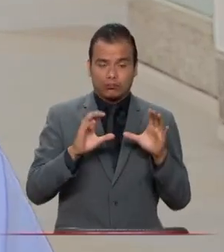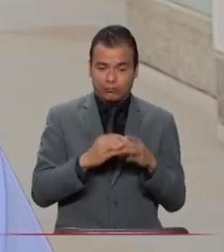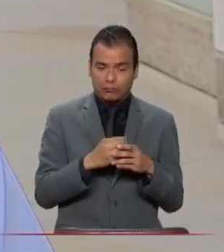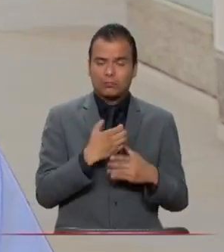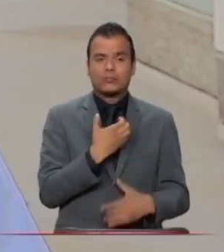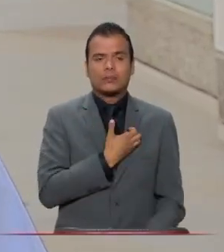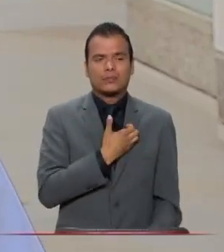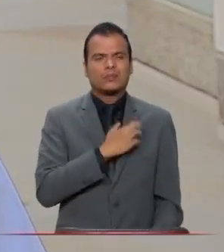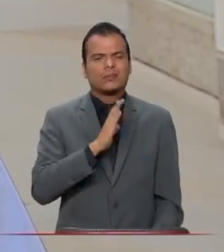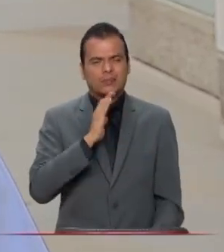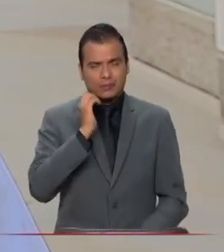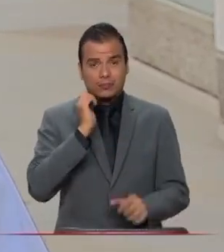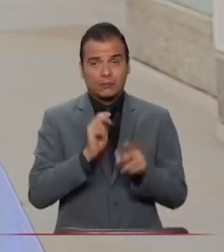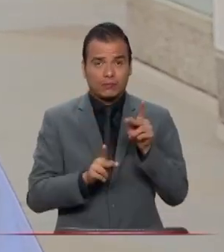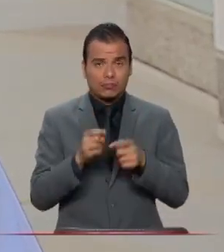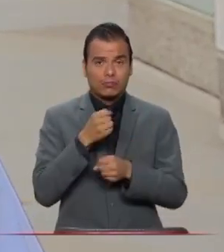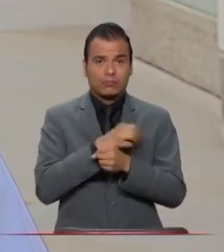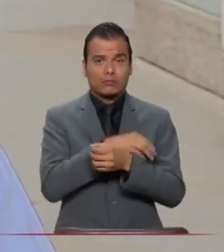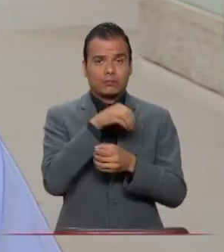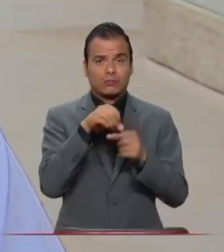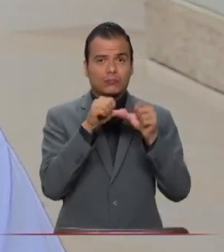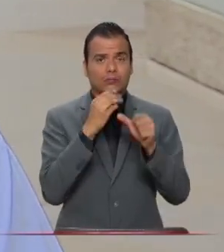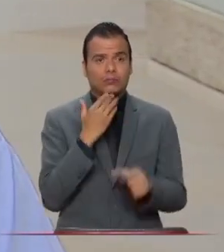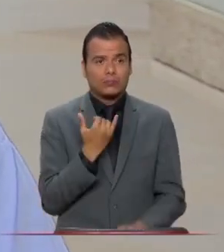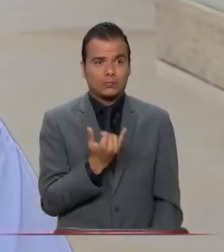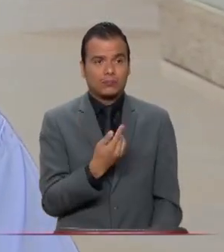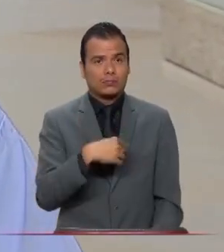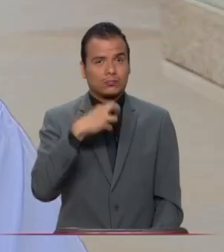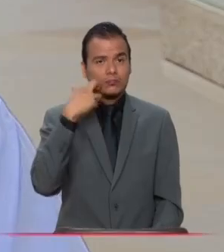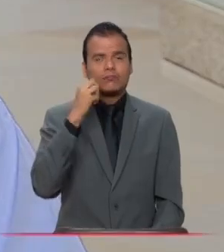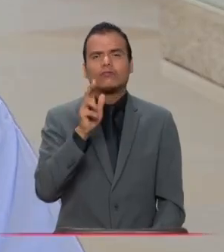conformadas por funcionarios y los funcionarios son